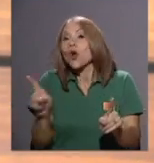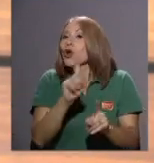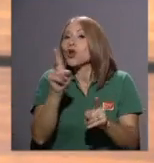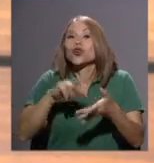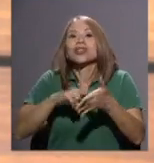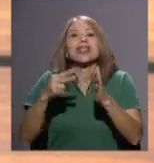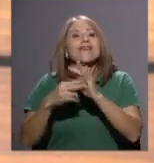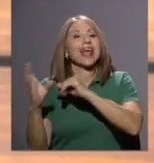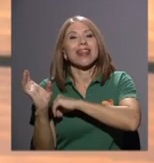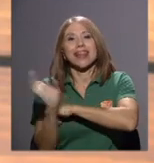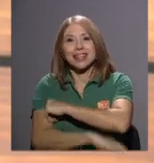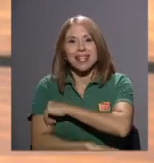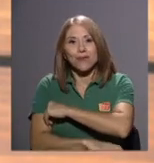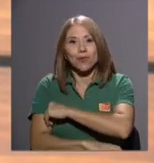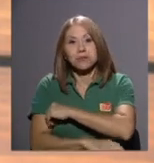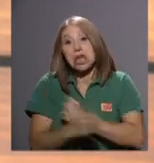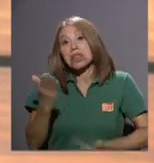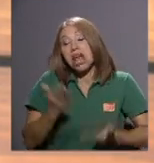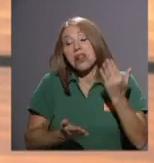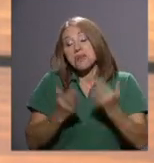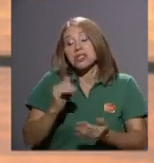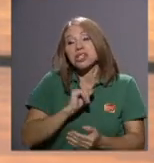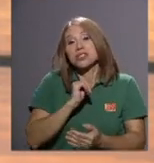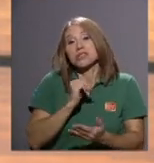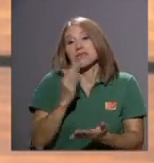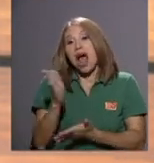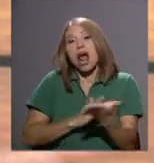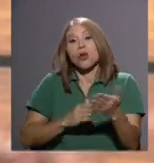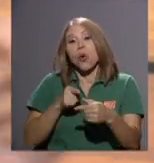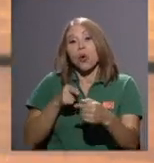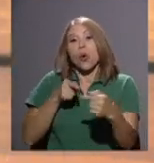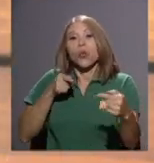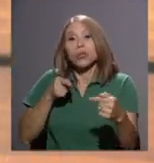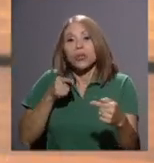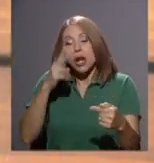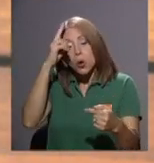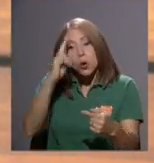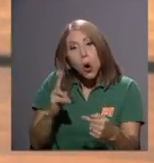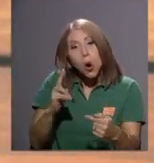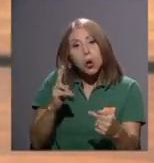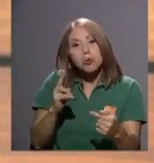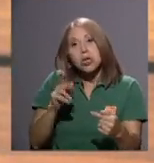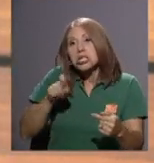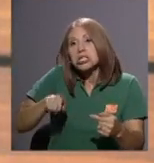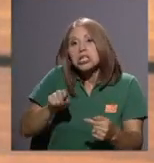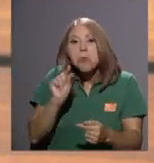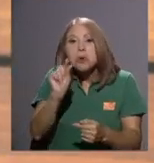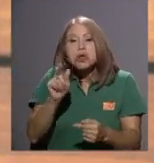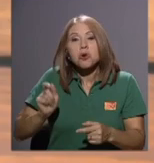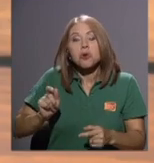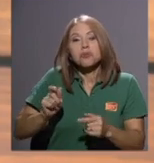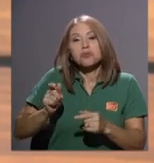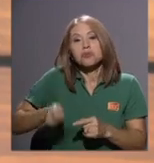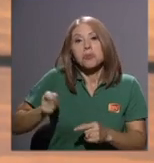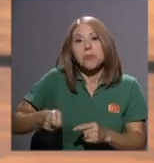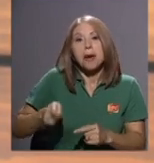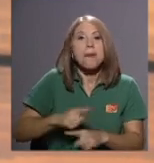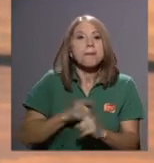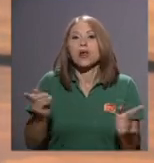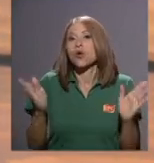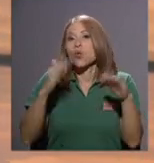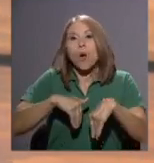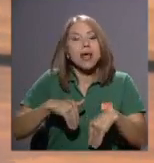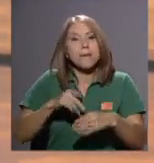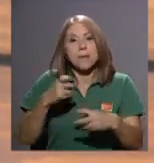requiere representación legal, y no es un delito tan grave. Entonces, con el proyecto de ley, en los dos casos